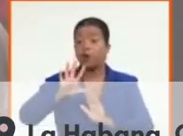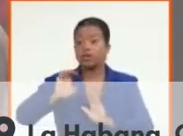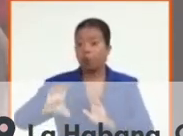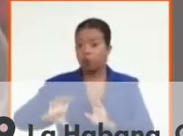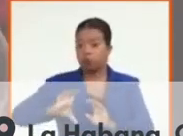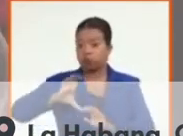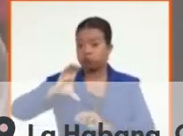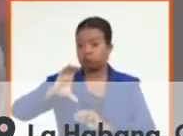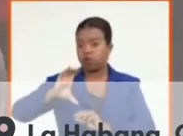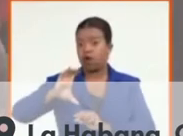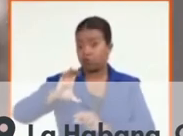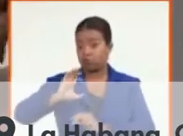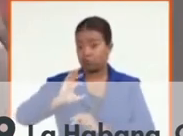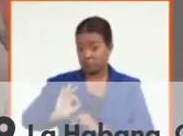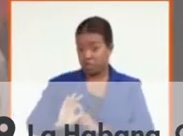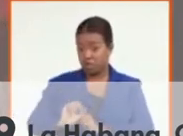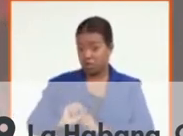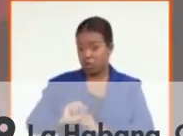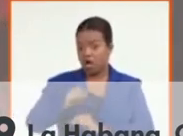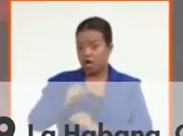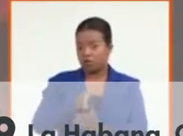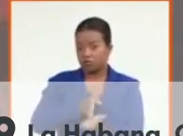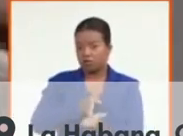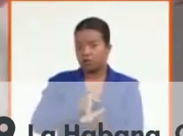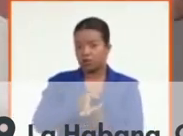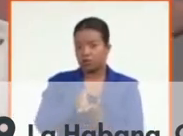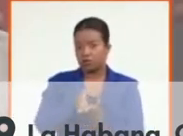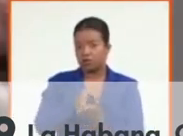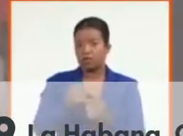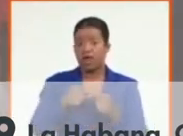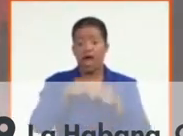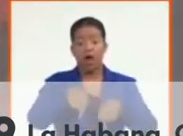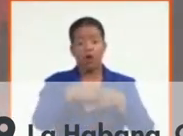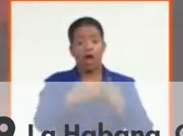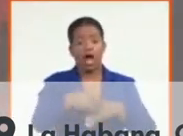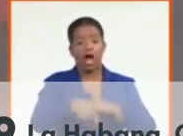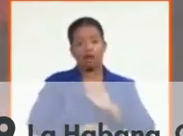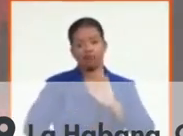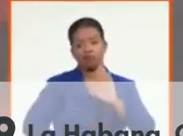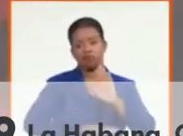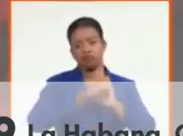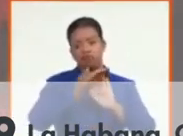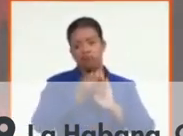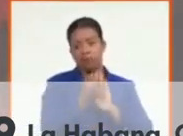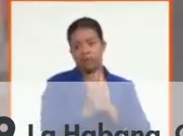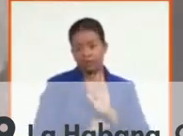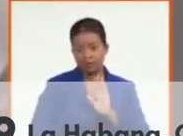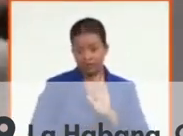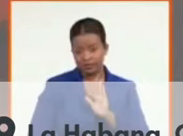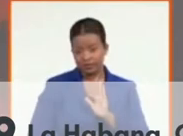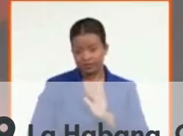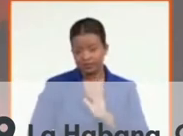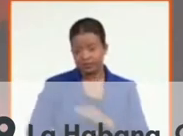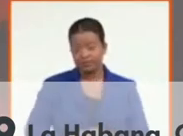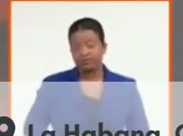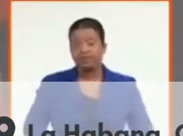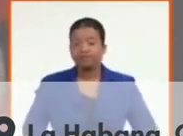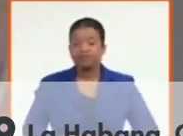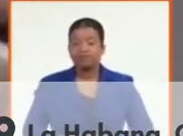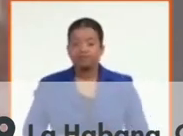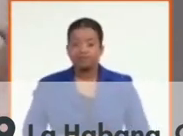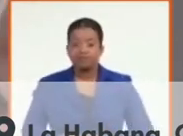esa proporción de cierta manera se ha mantenido ha subido un poco más por las medidas salariales que se han tomado esta flexibilización